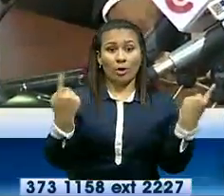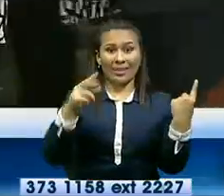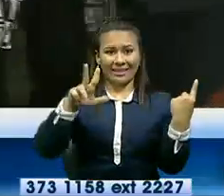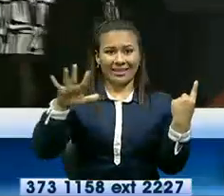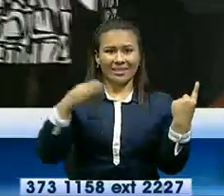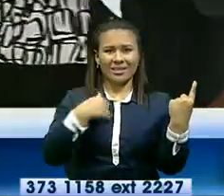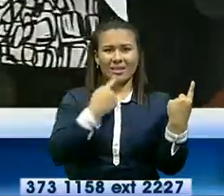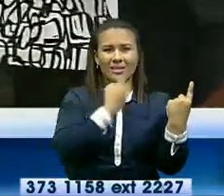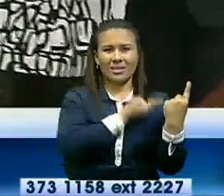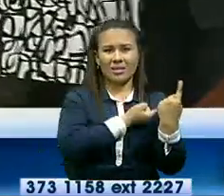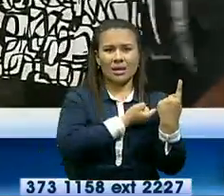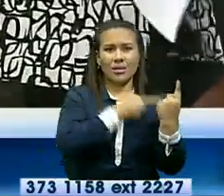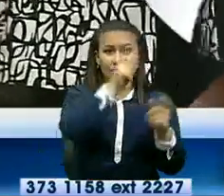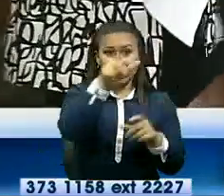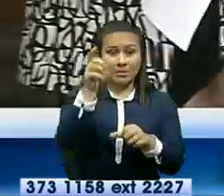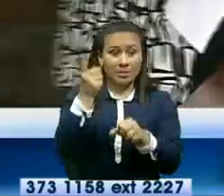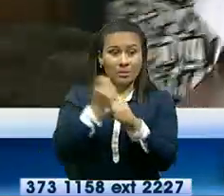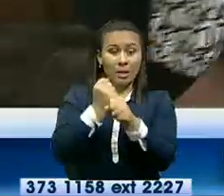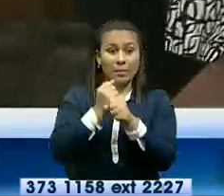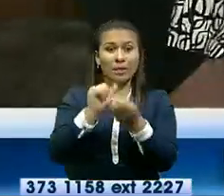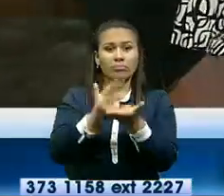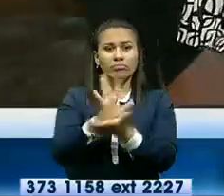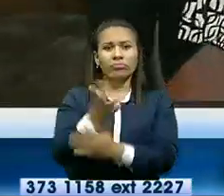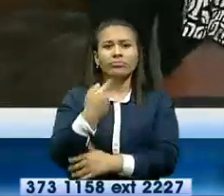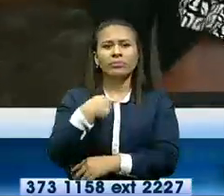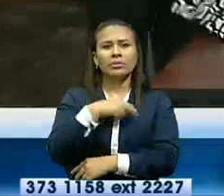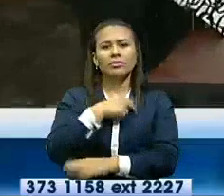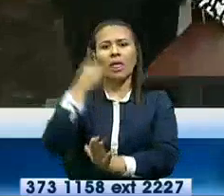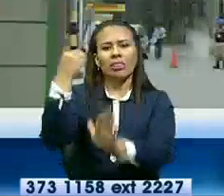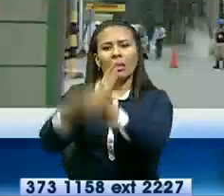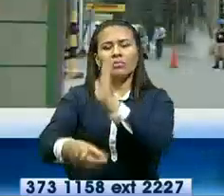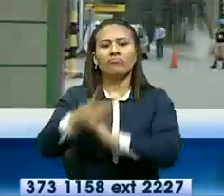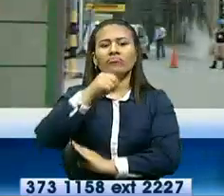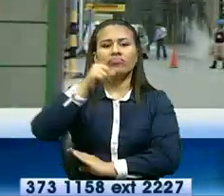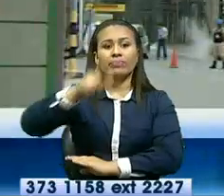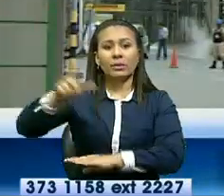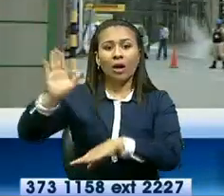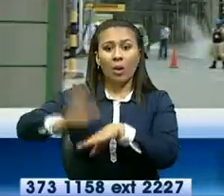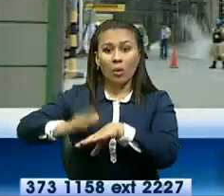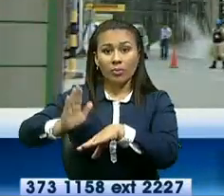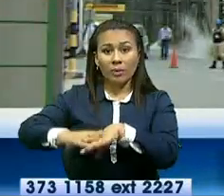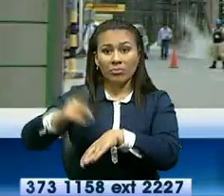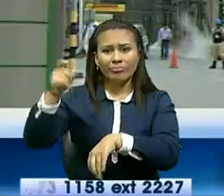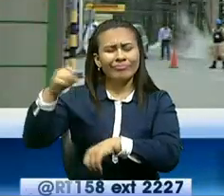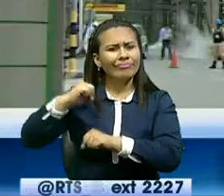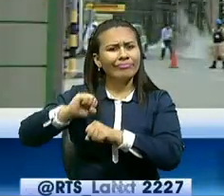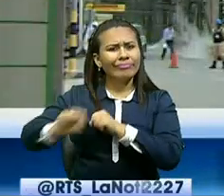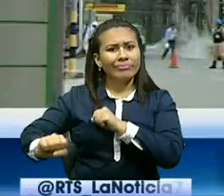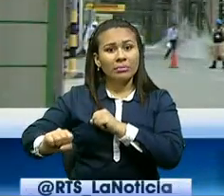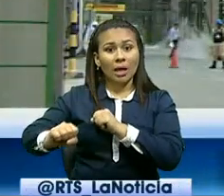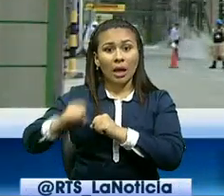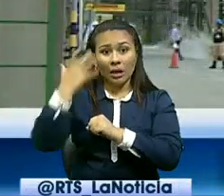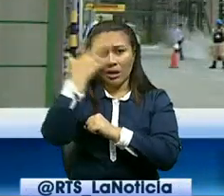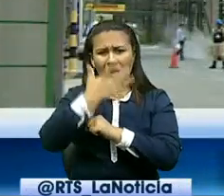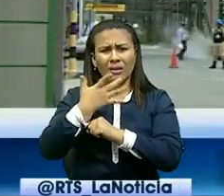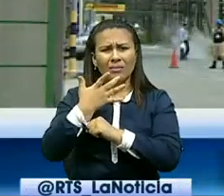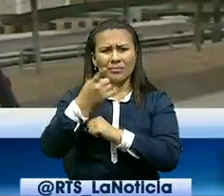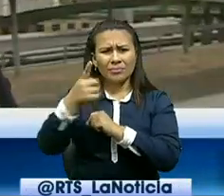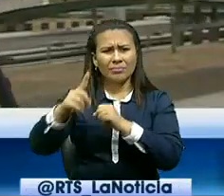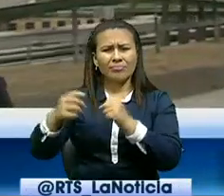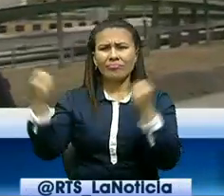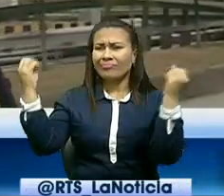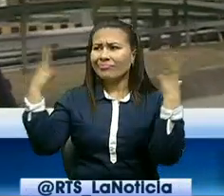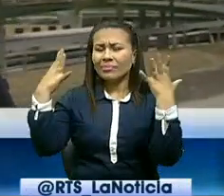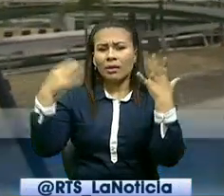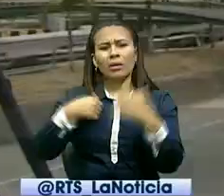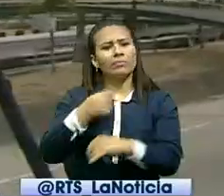fiscalización presentarán una demanda penal para que los responsables de esta situación que vive la refinería respondan ante la justicia. Informó